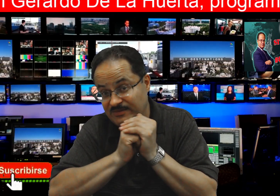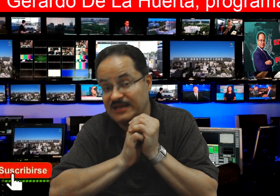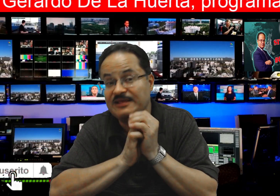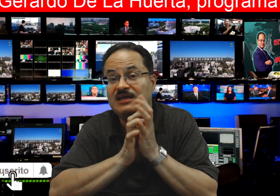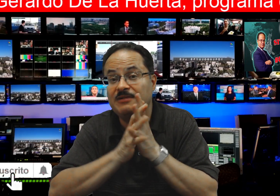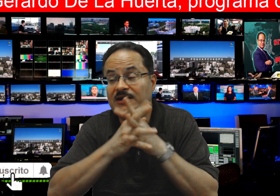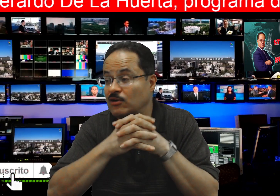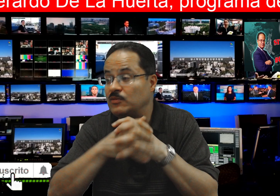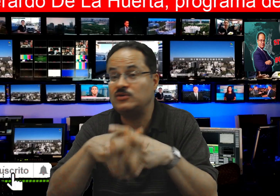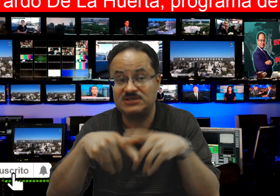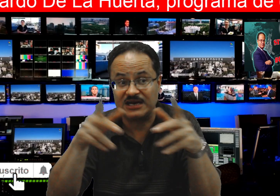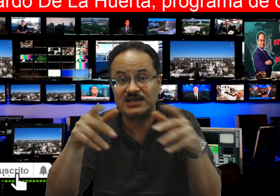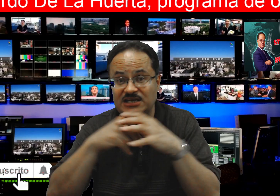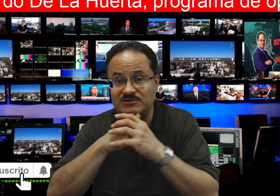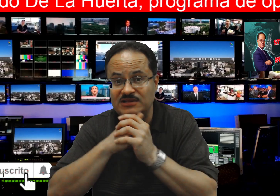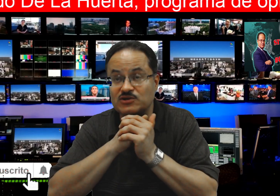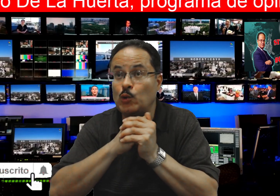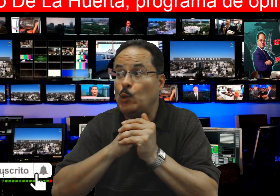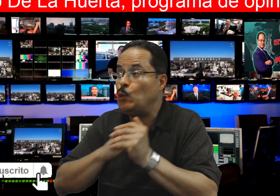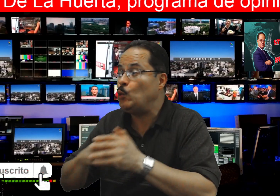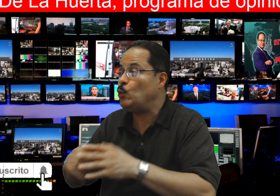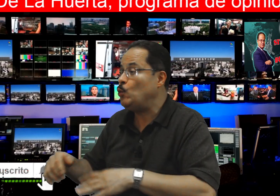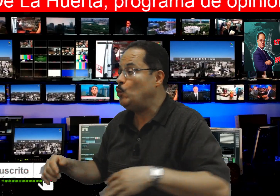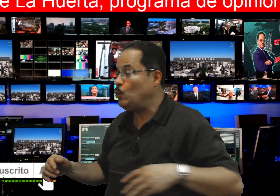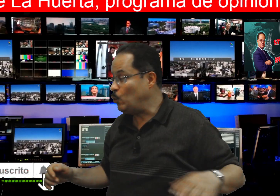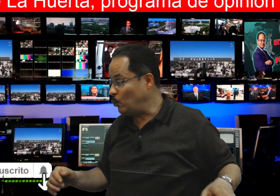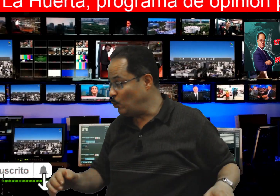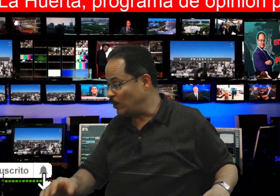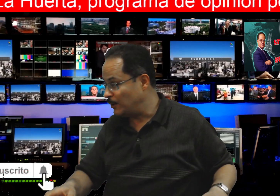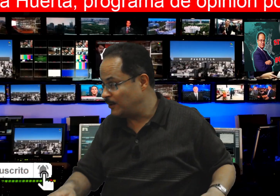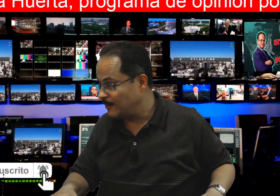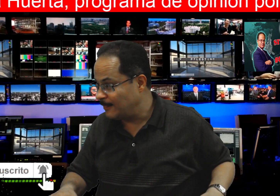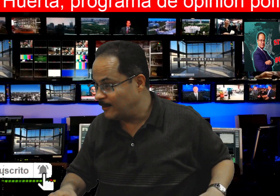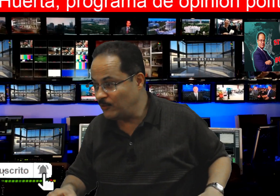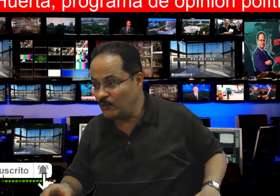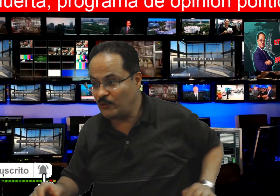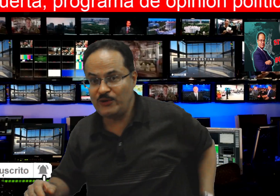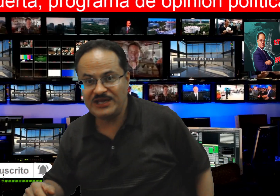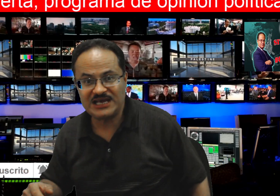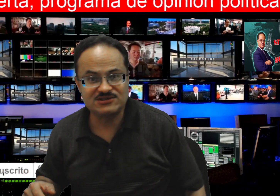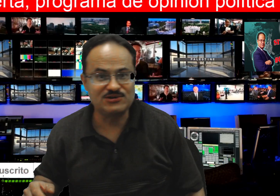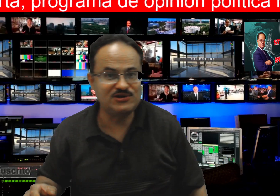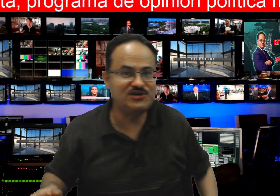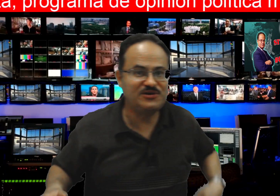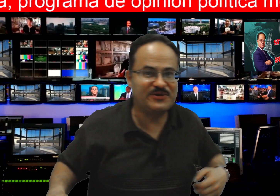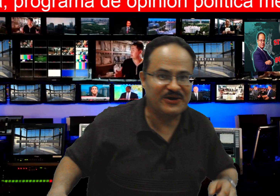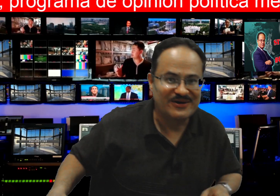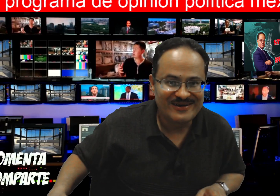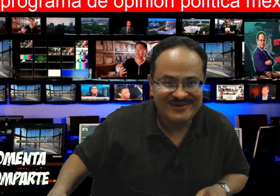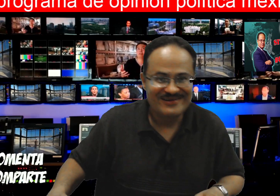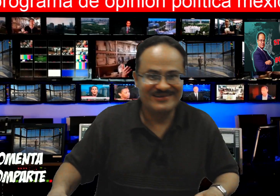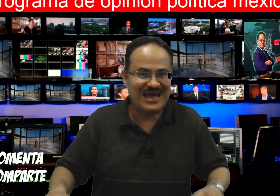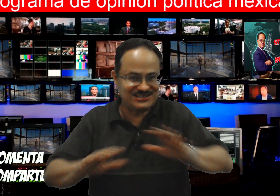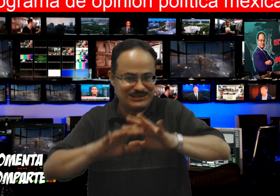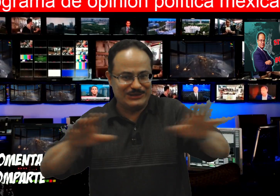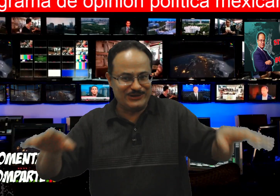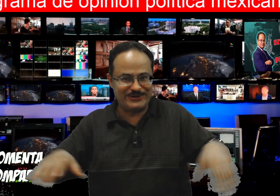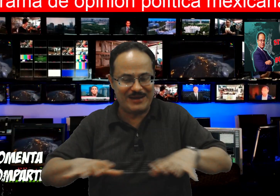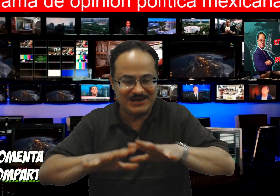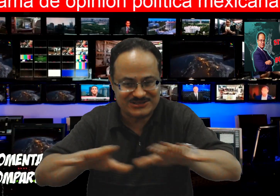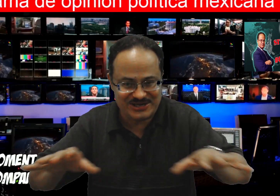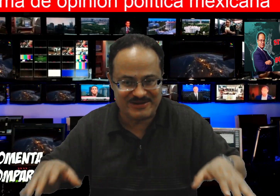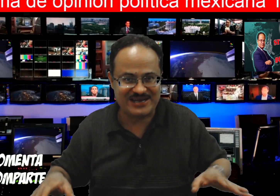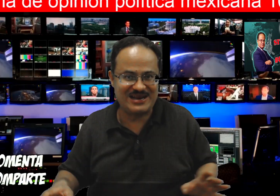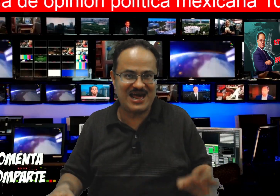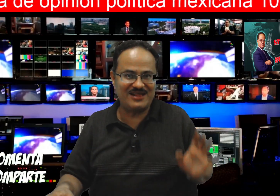para de ahí ver cómo dar las ayudas Uh Uy ya estuvo ya estuvo ya